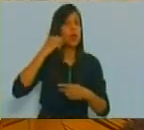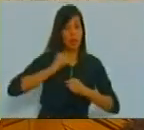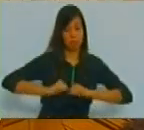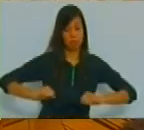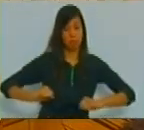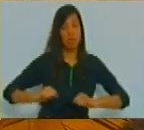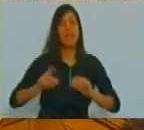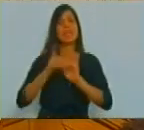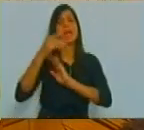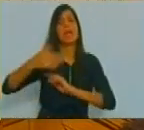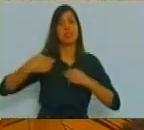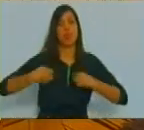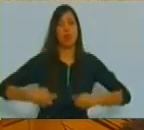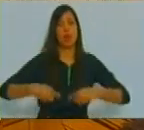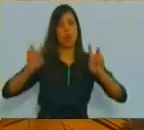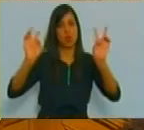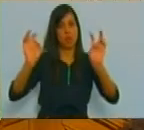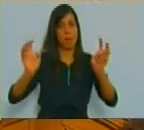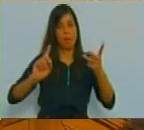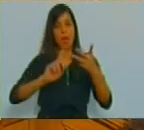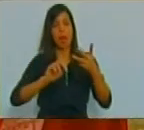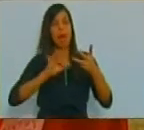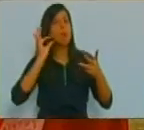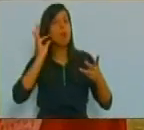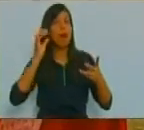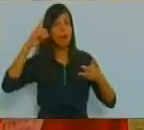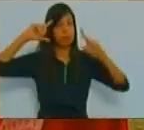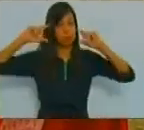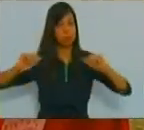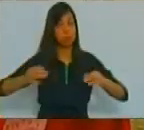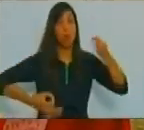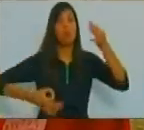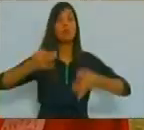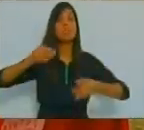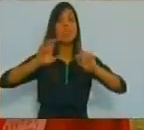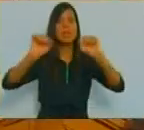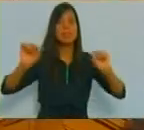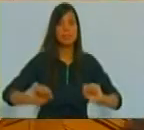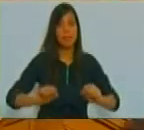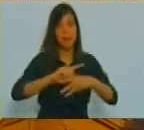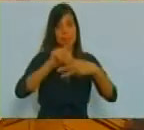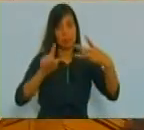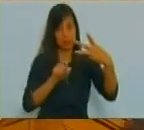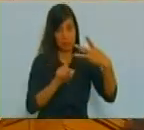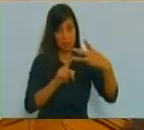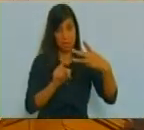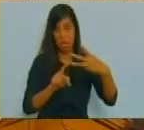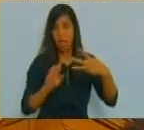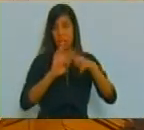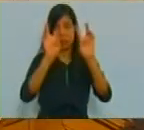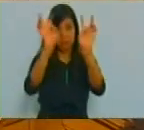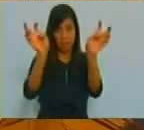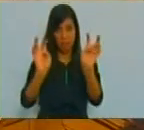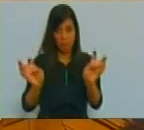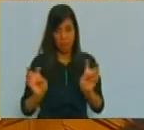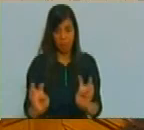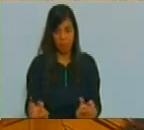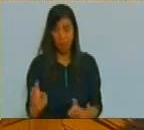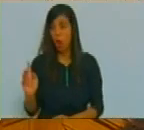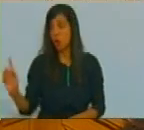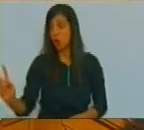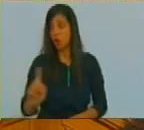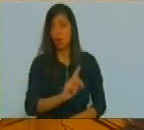camarada maría alejandra el sistema de justicia y evidentemente nosotros los revolucionarios